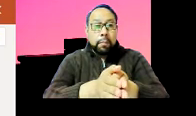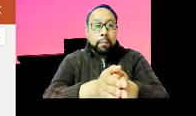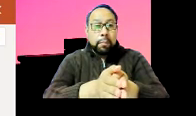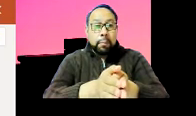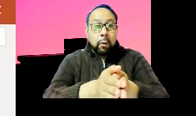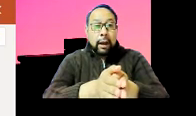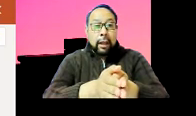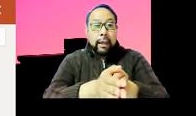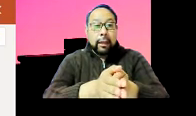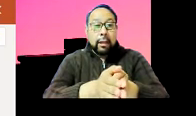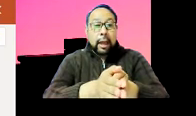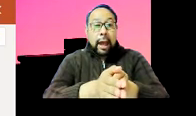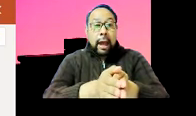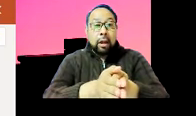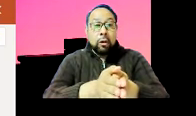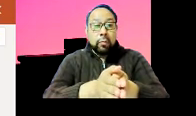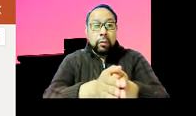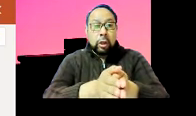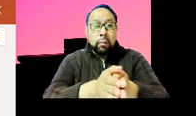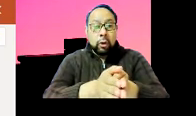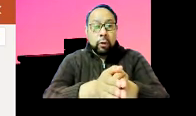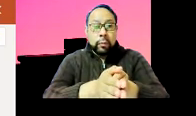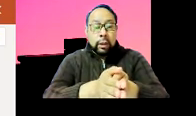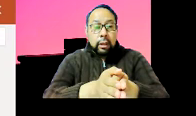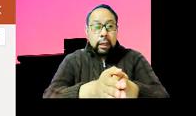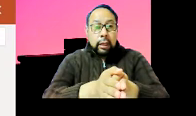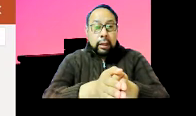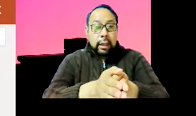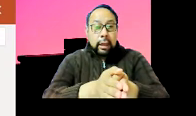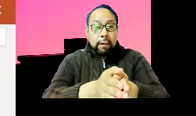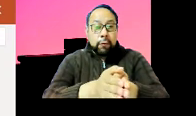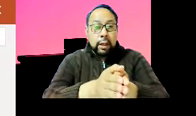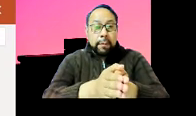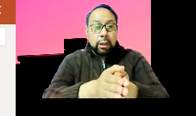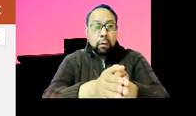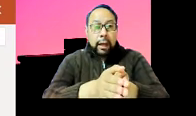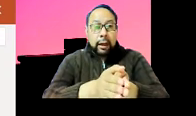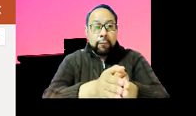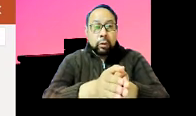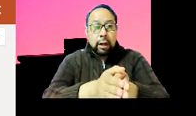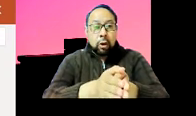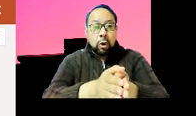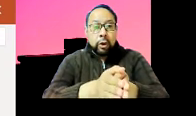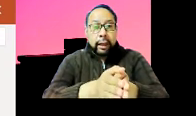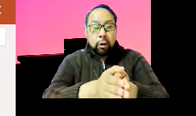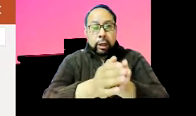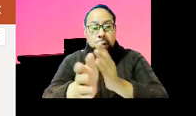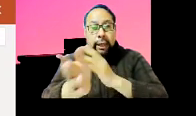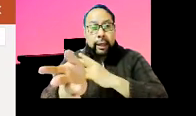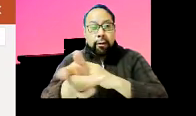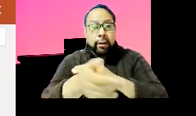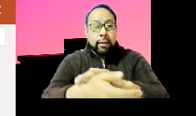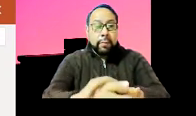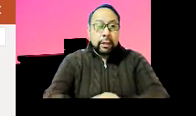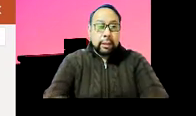o probarle algo de un modo que tenga fundamento para refutarlo o negarlo, que